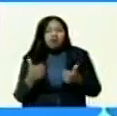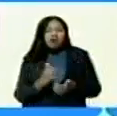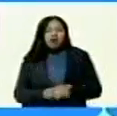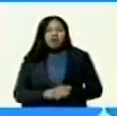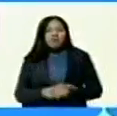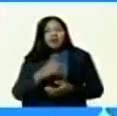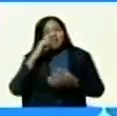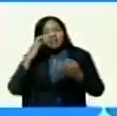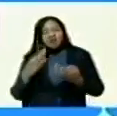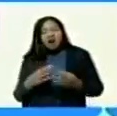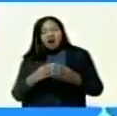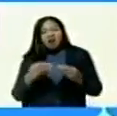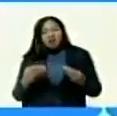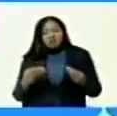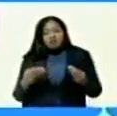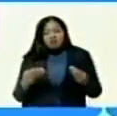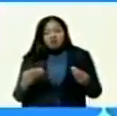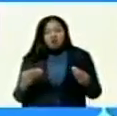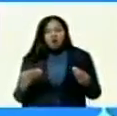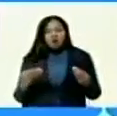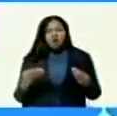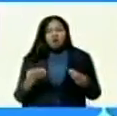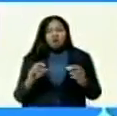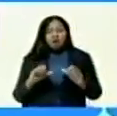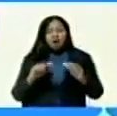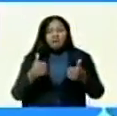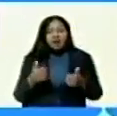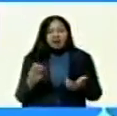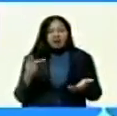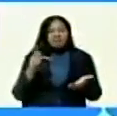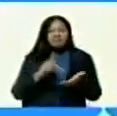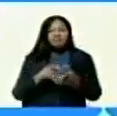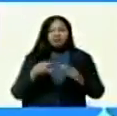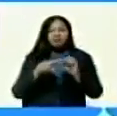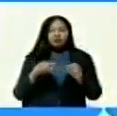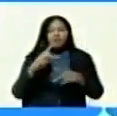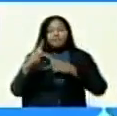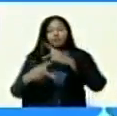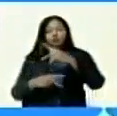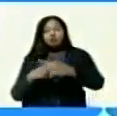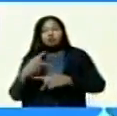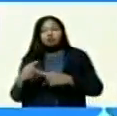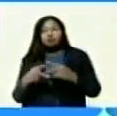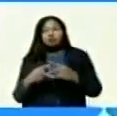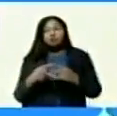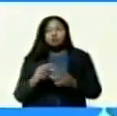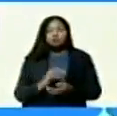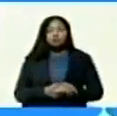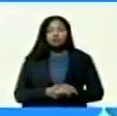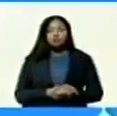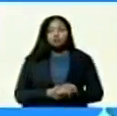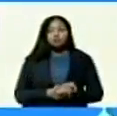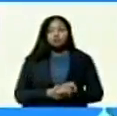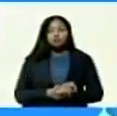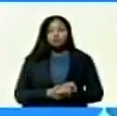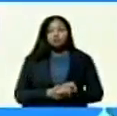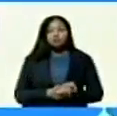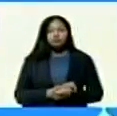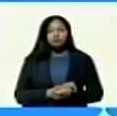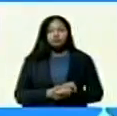asegurar el buen inicio y la buena llegada de este proceso de reexpresión.